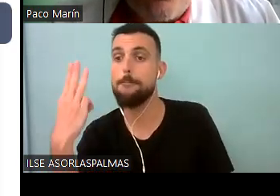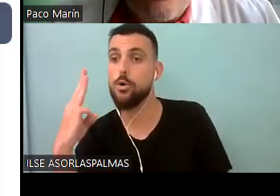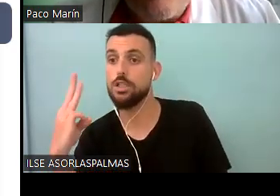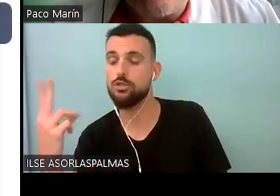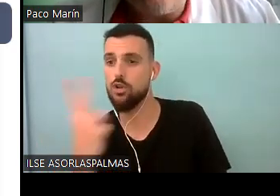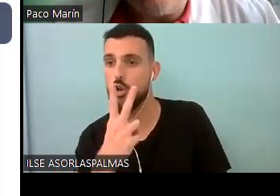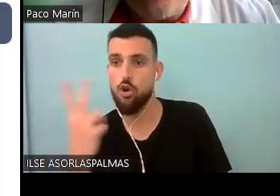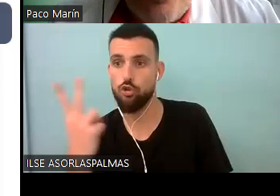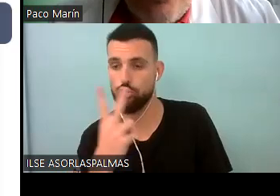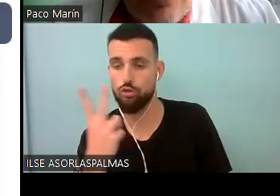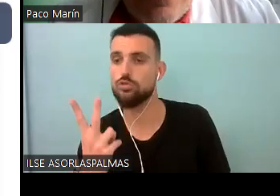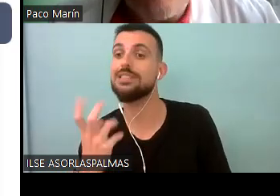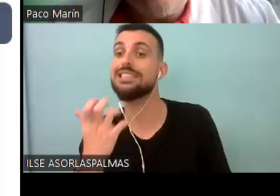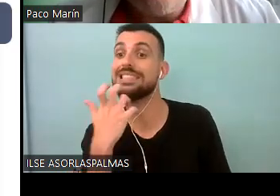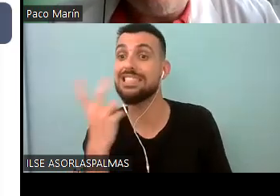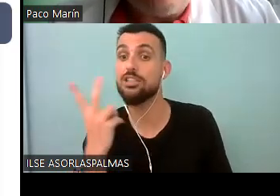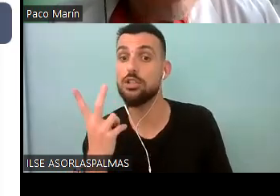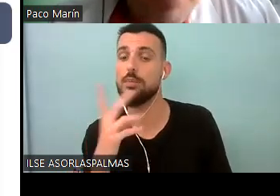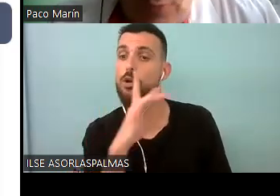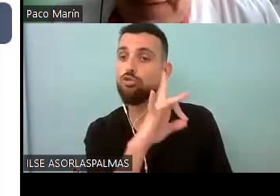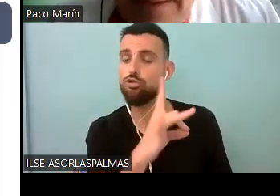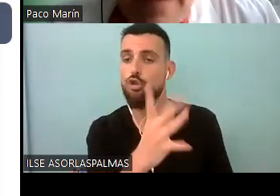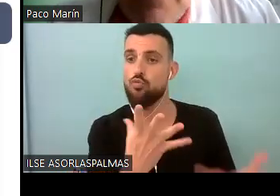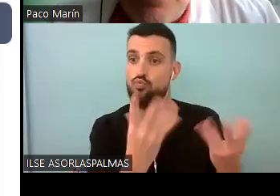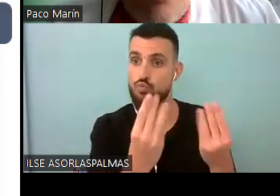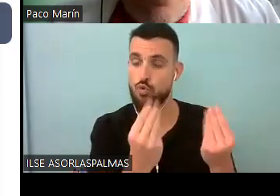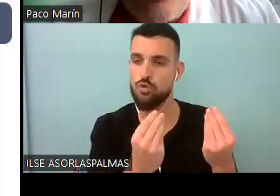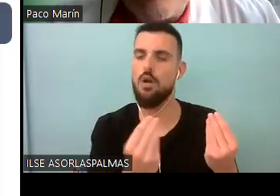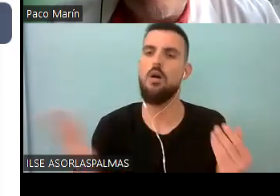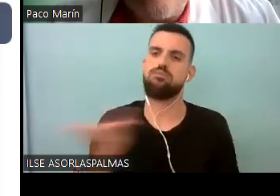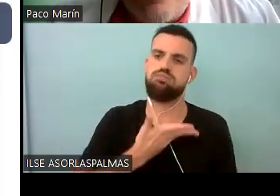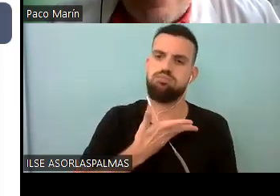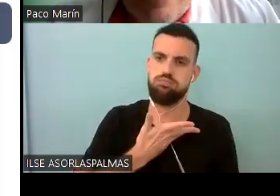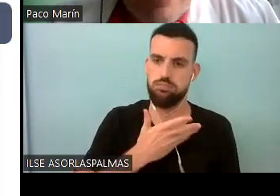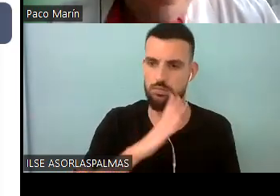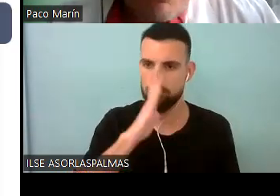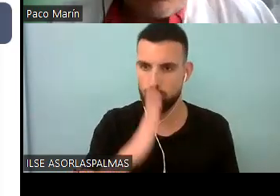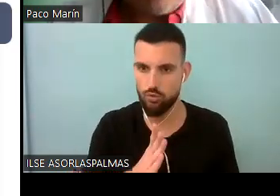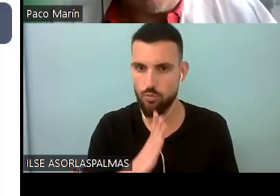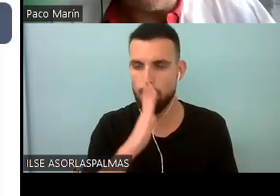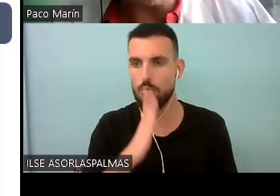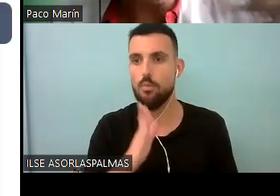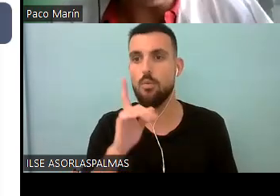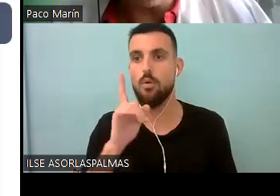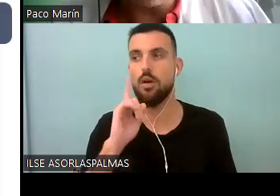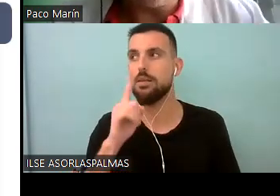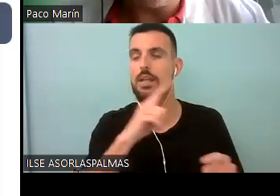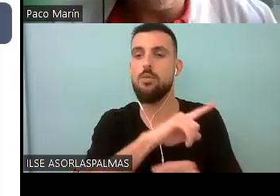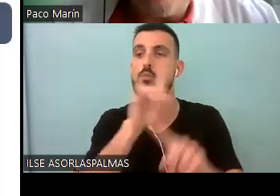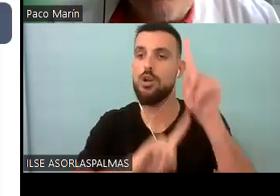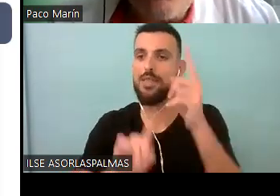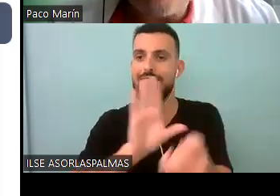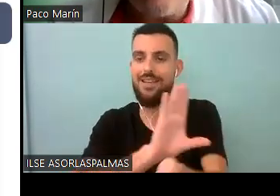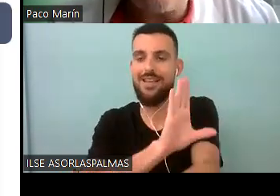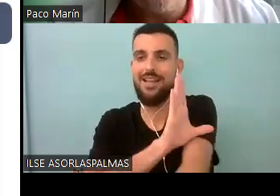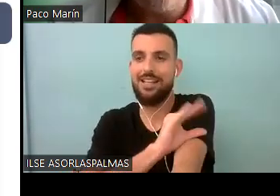situación patológica, un exceso de sodio es perjudicial porque comporta además de todos los problemas de hipertensión, de aumento